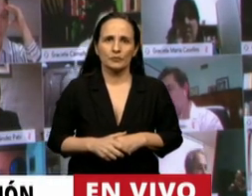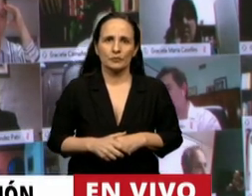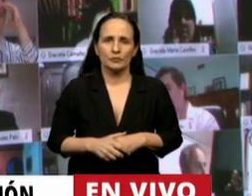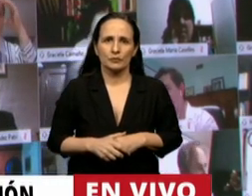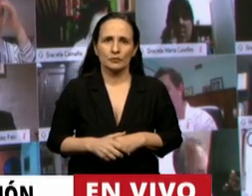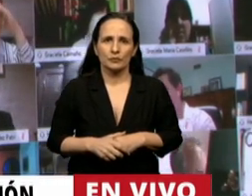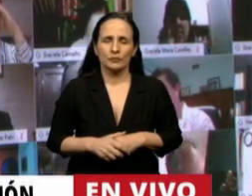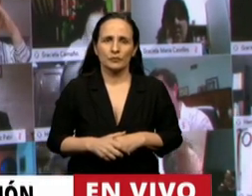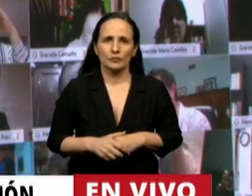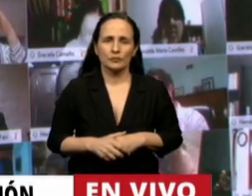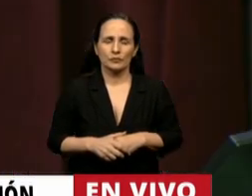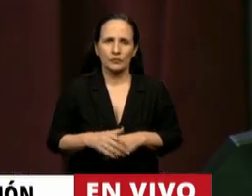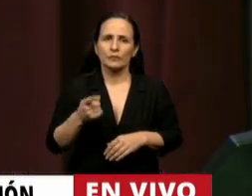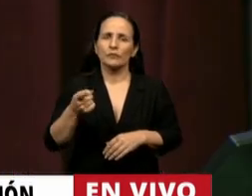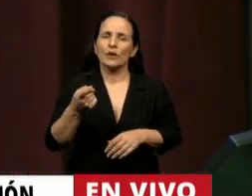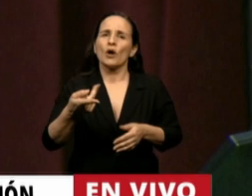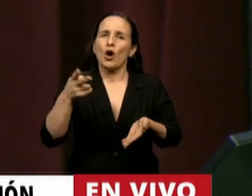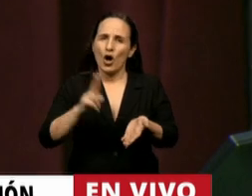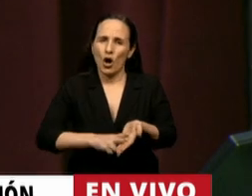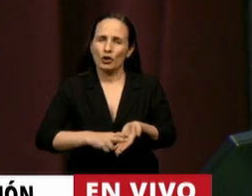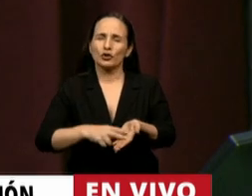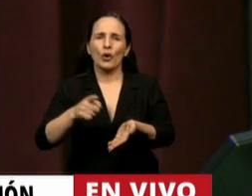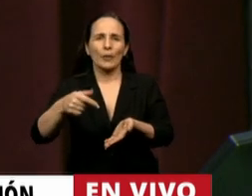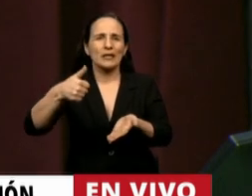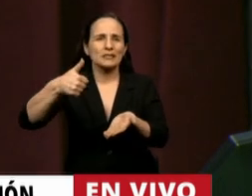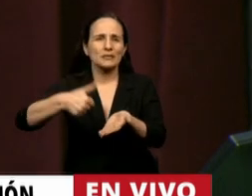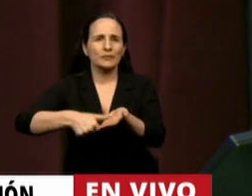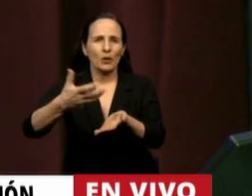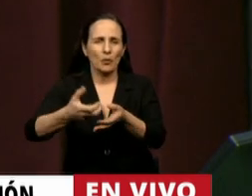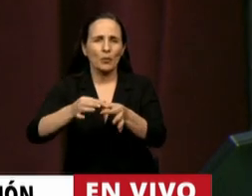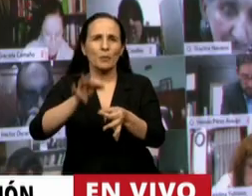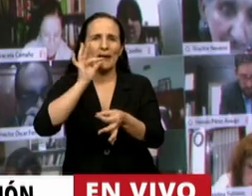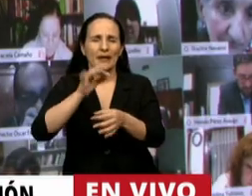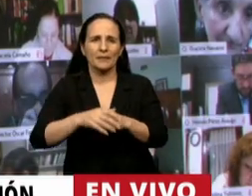Navarro vuelva a apretar el botón que le habilita el micrófono